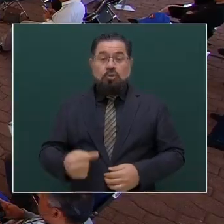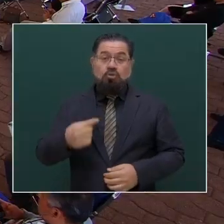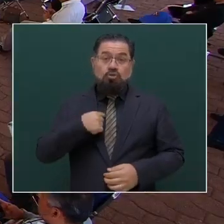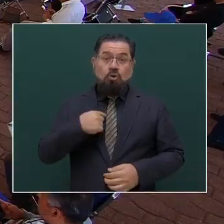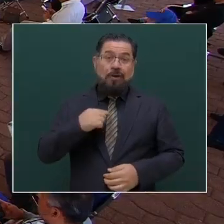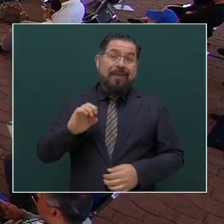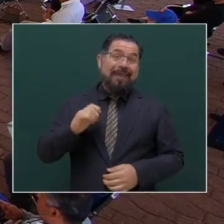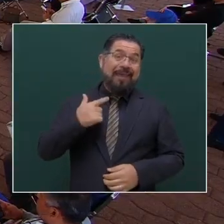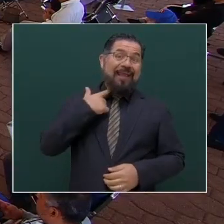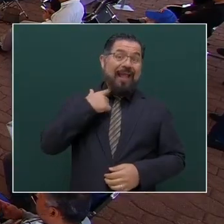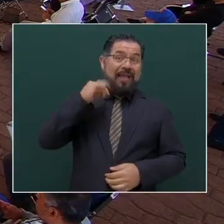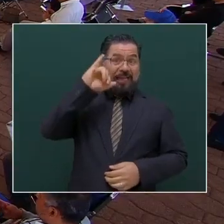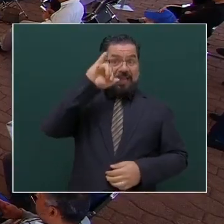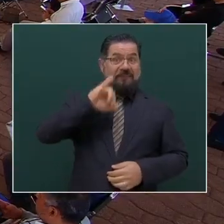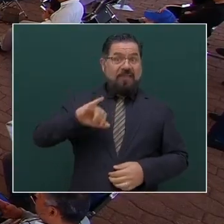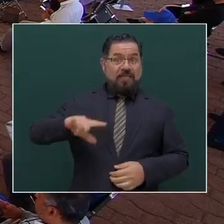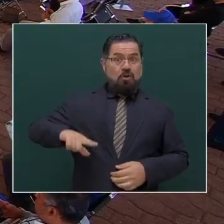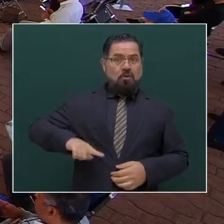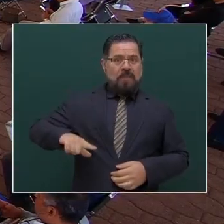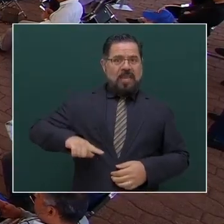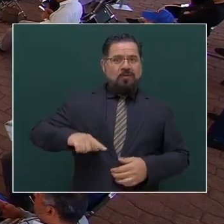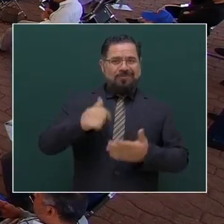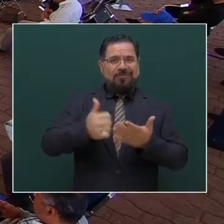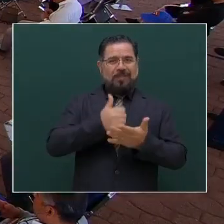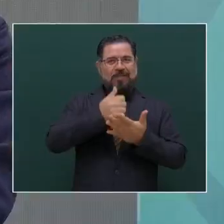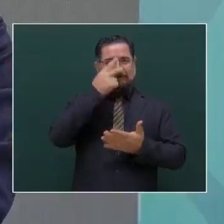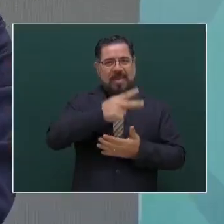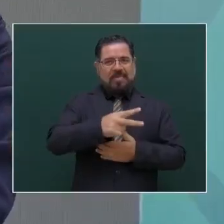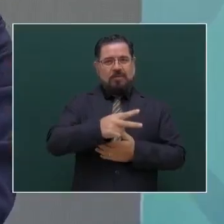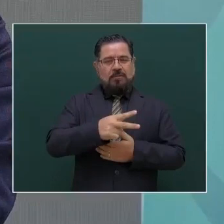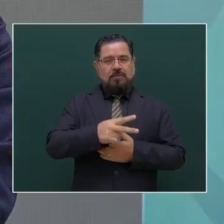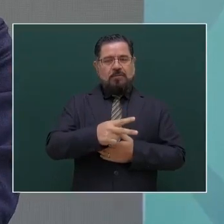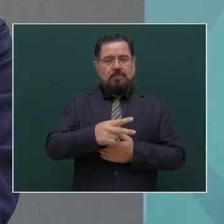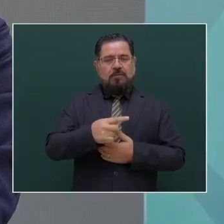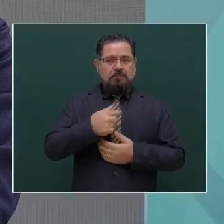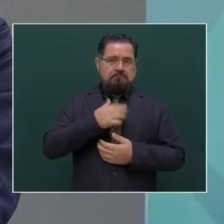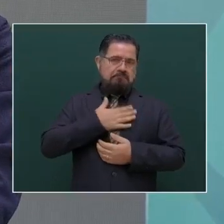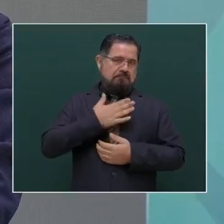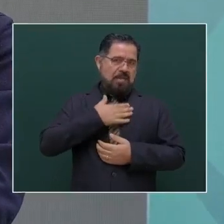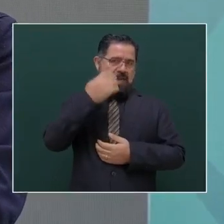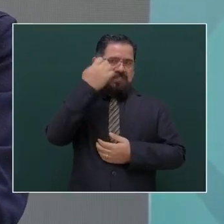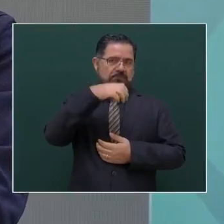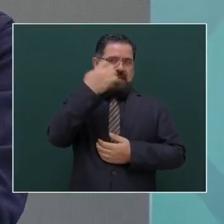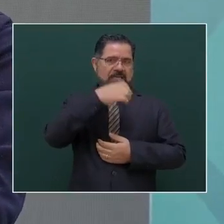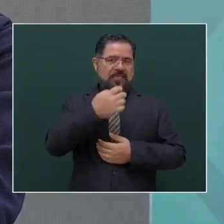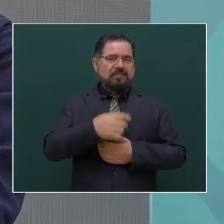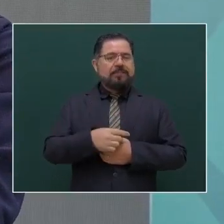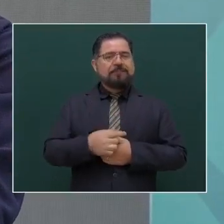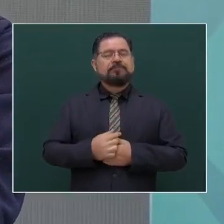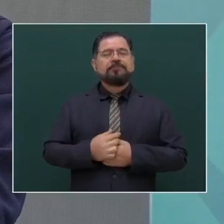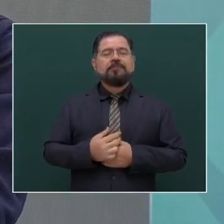de gobierno, se los comento, es una experiencia, habían